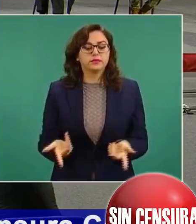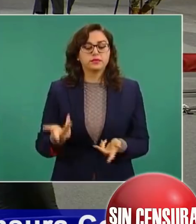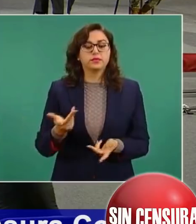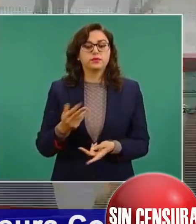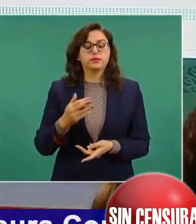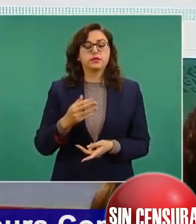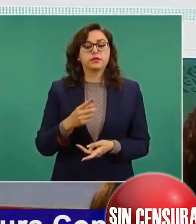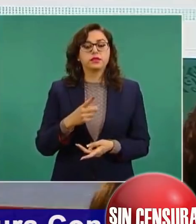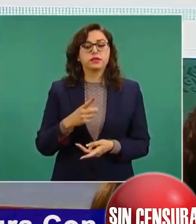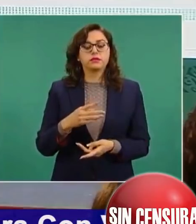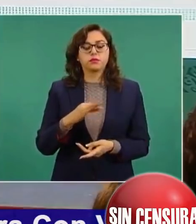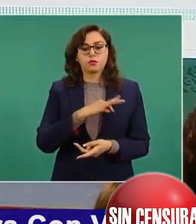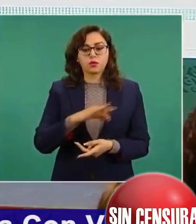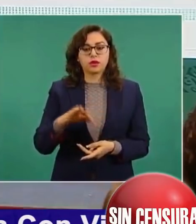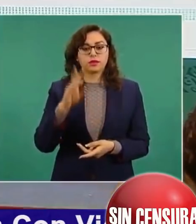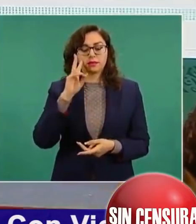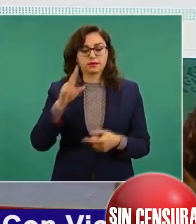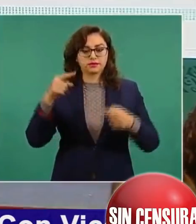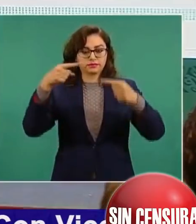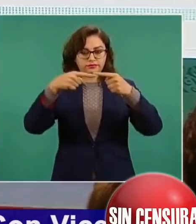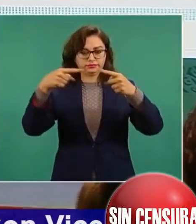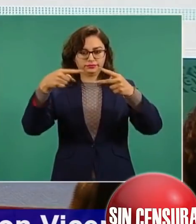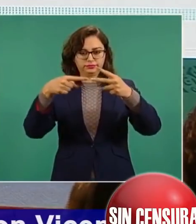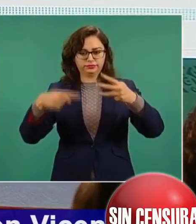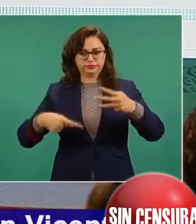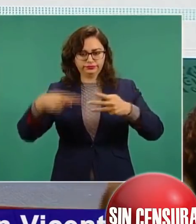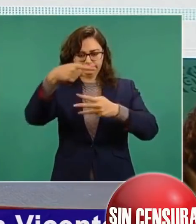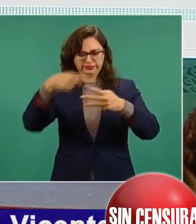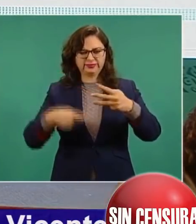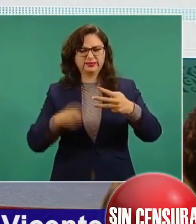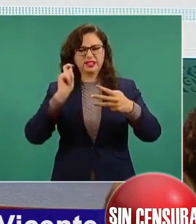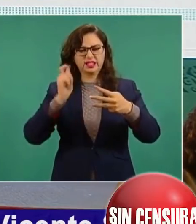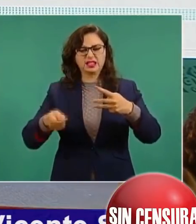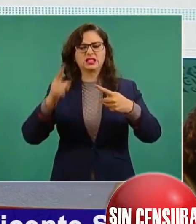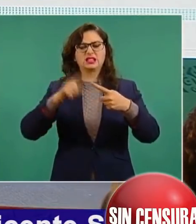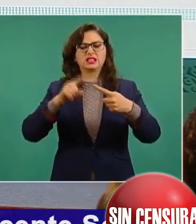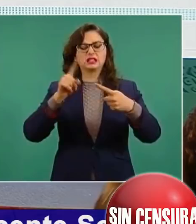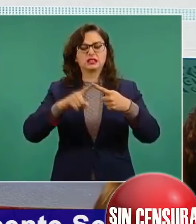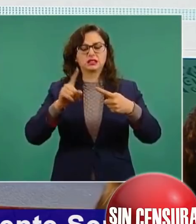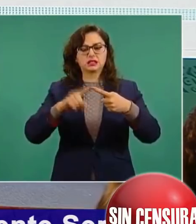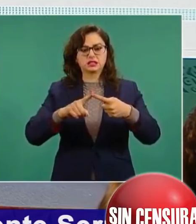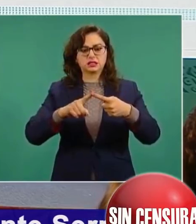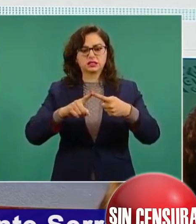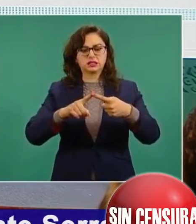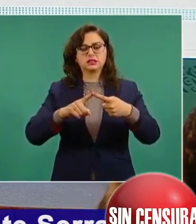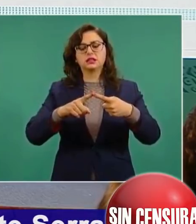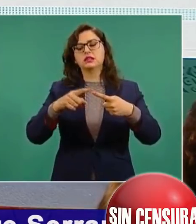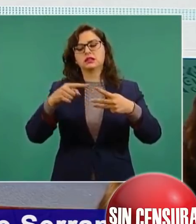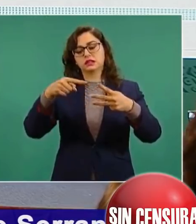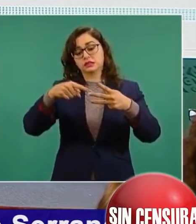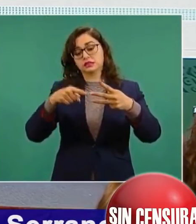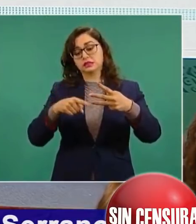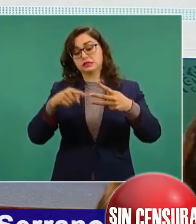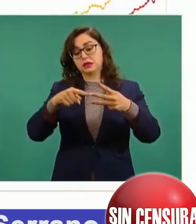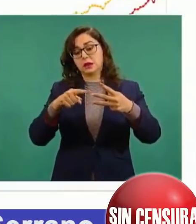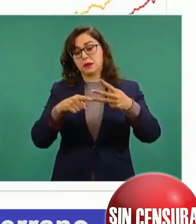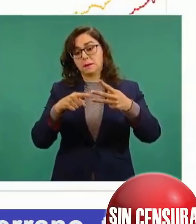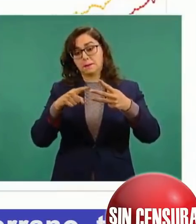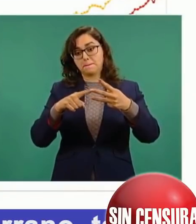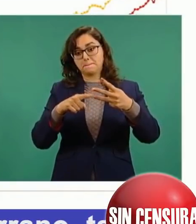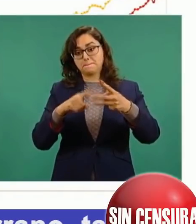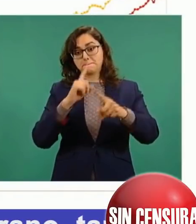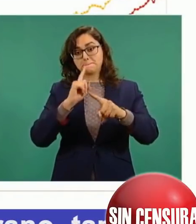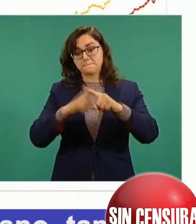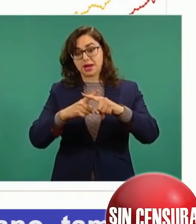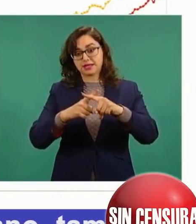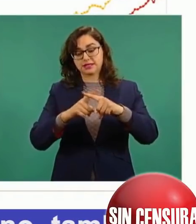destacar cuáles son estas 3 líneas. La línea de hasta arriba es la suma de las otras 2 líneas de abajo, y las